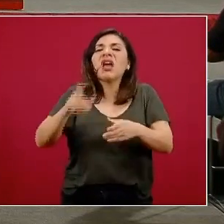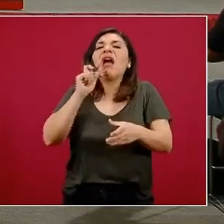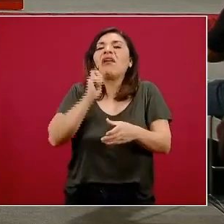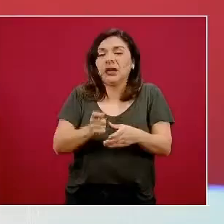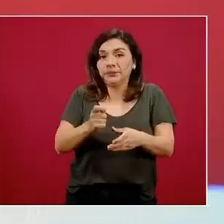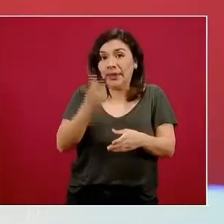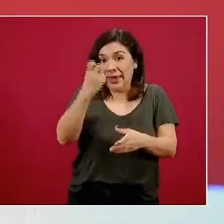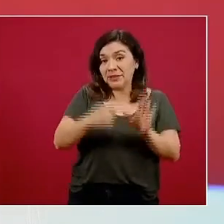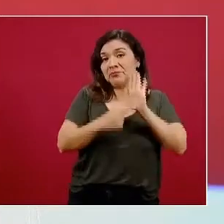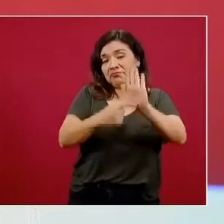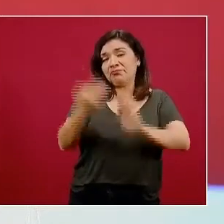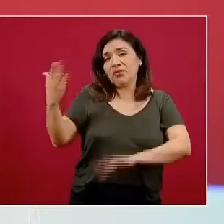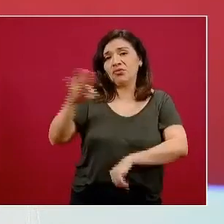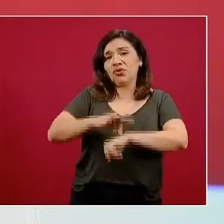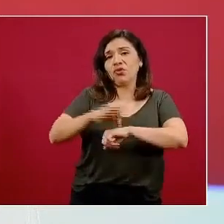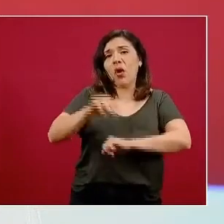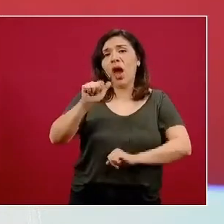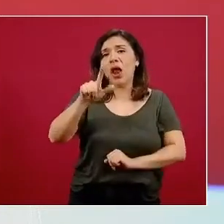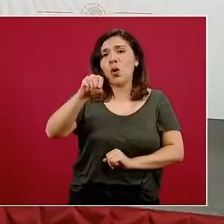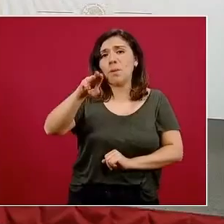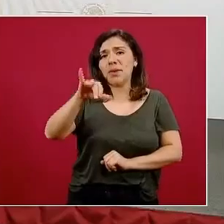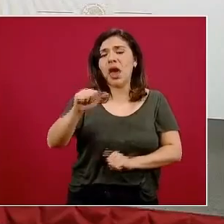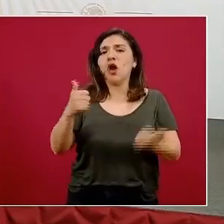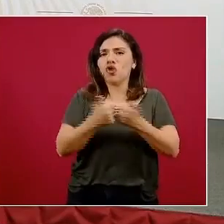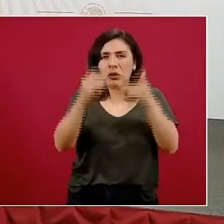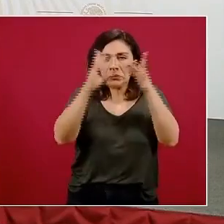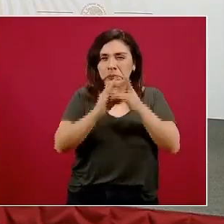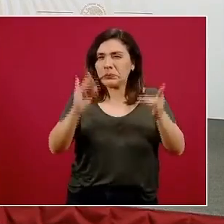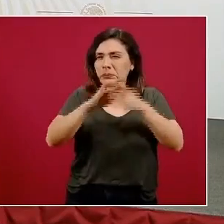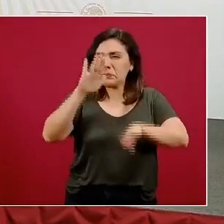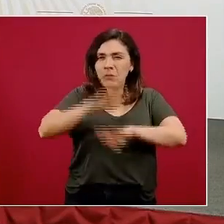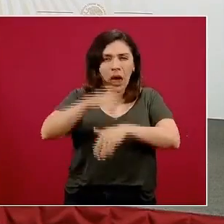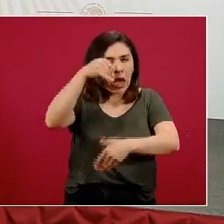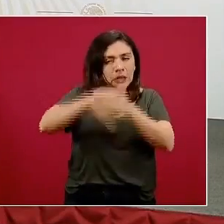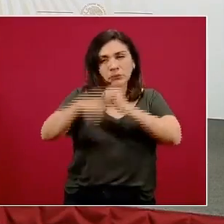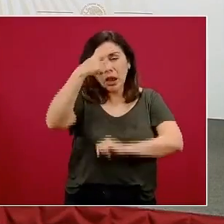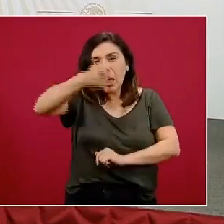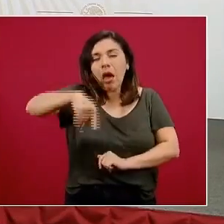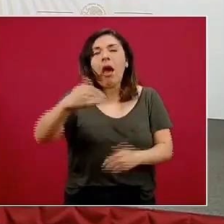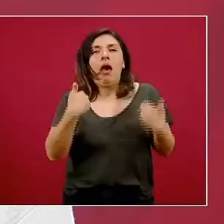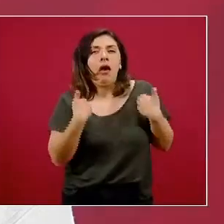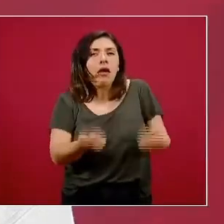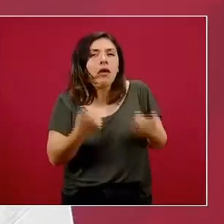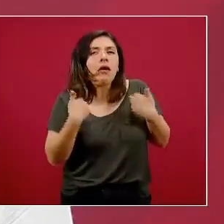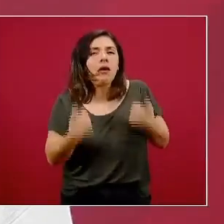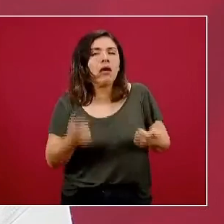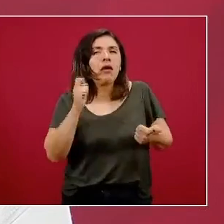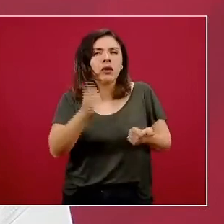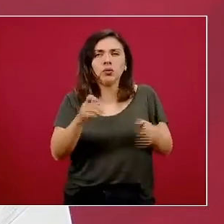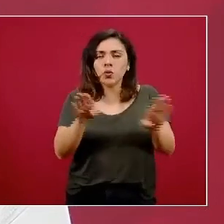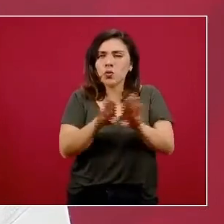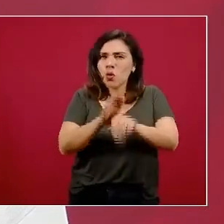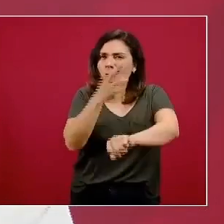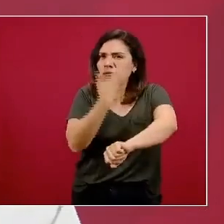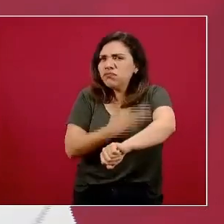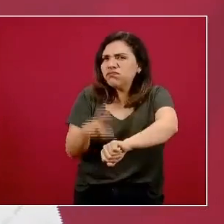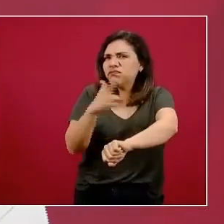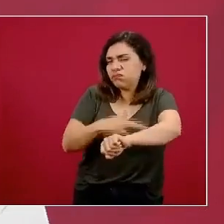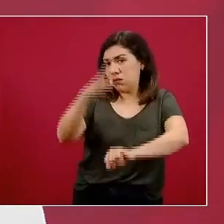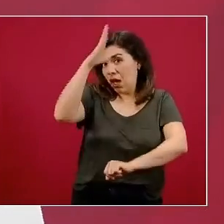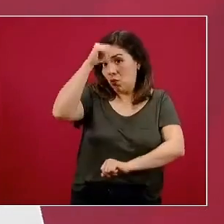lo va a presentar el doctor Alomía y nos lo va a explicar con detalle para que identifiquen ustedes cómo, de acuerdo a los